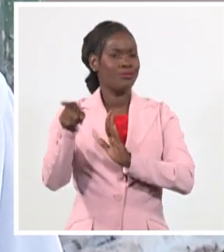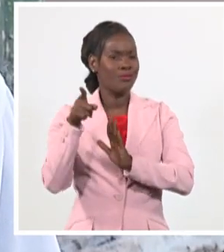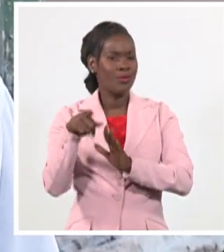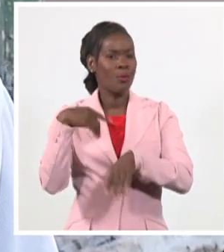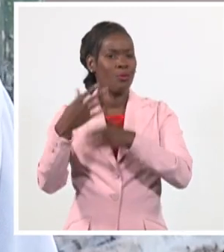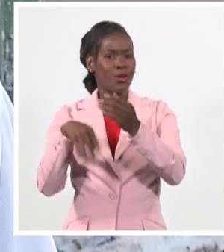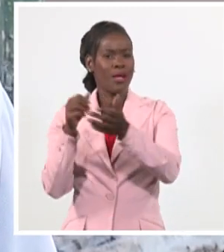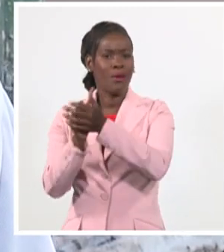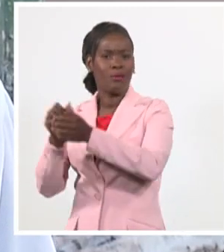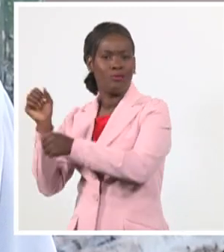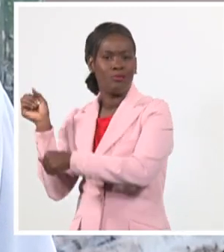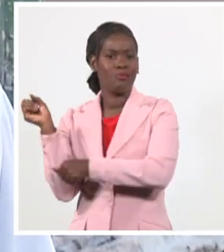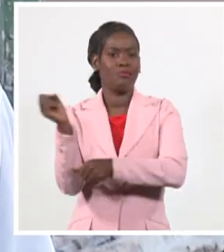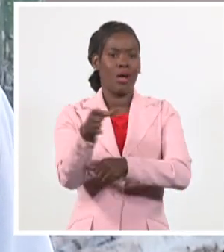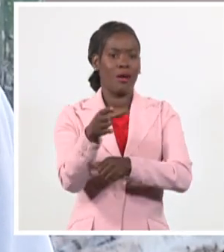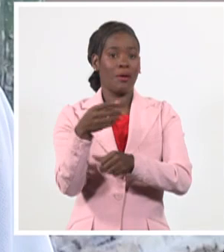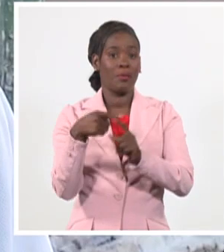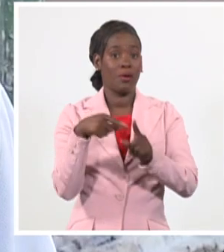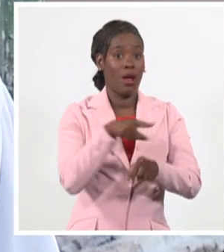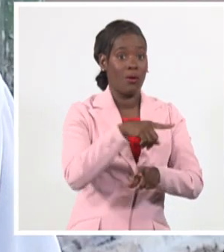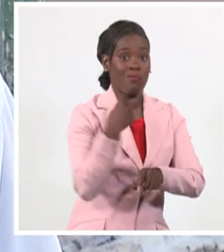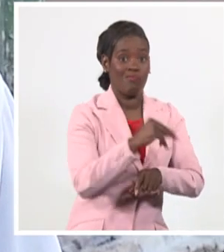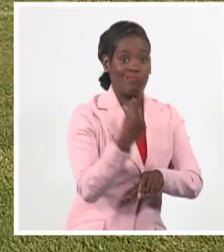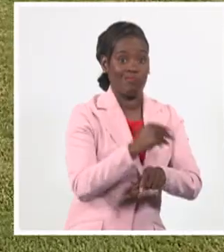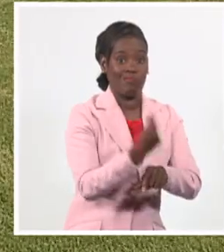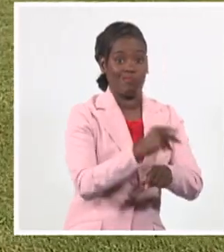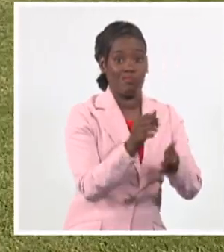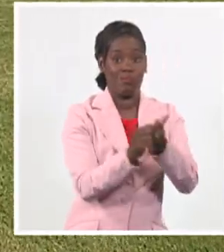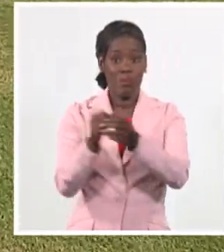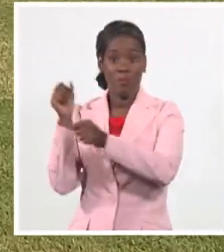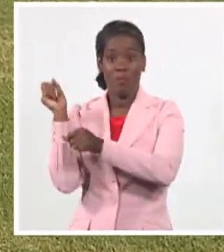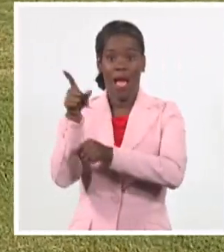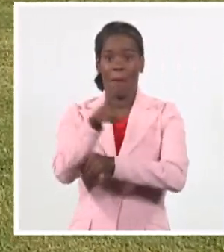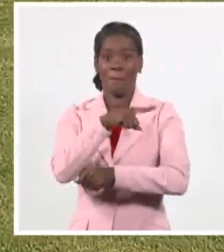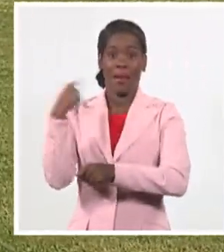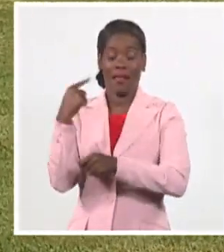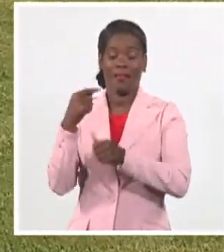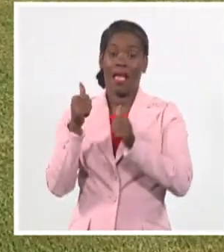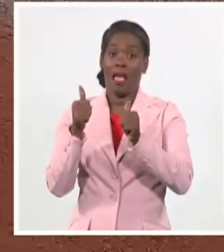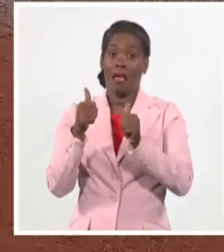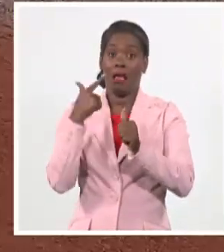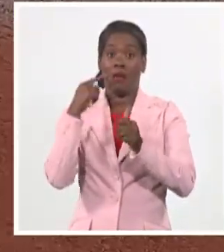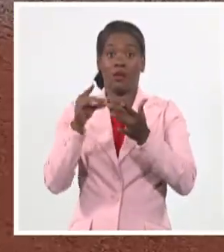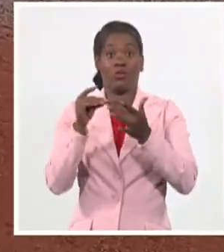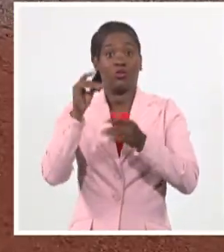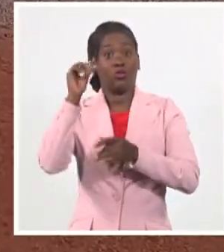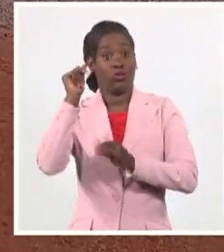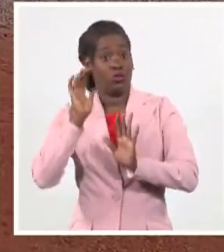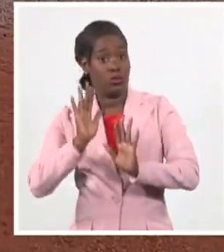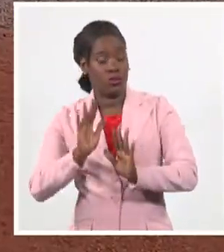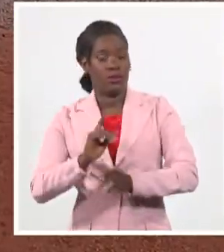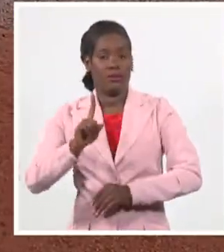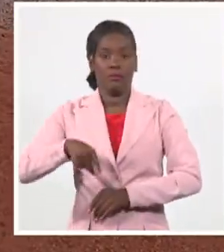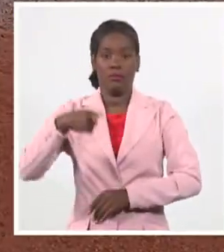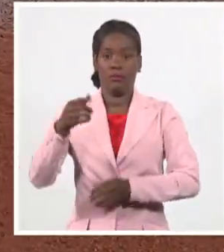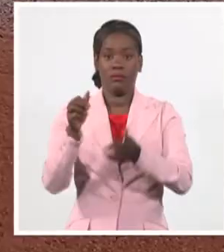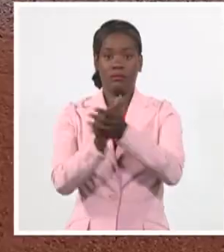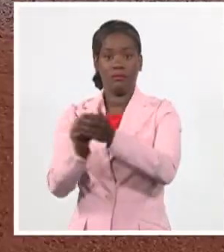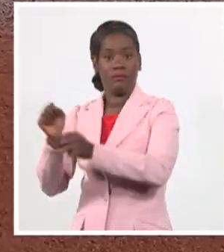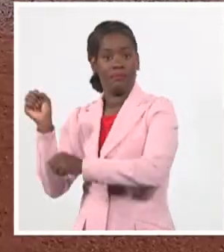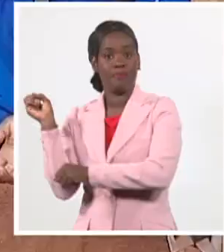ya estamos trabajando con el grupo picheo de nosotros, del equipo. Para el choque de mañana, el lanzador pudiera